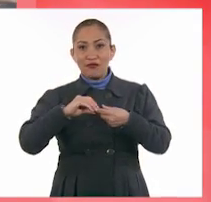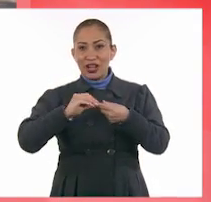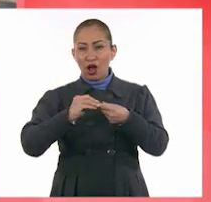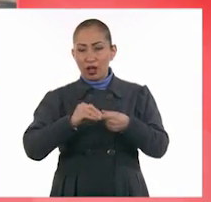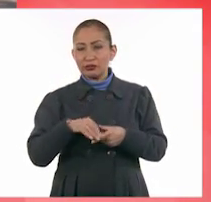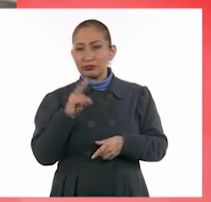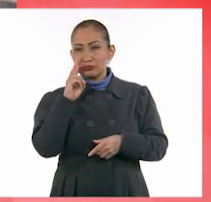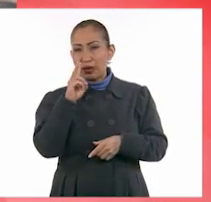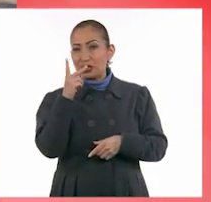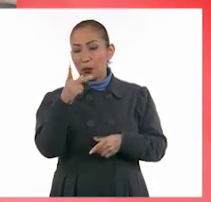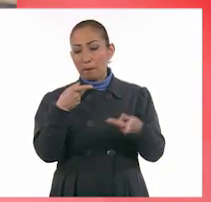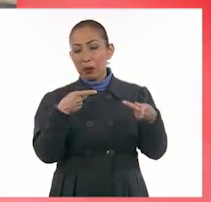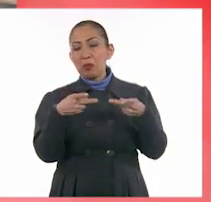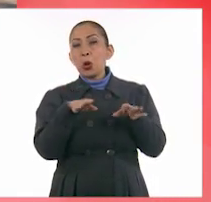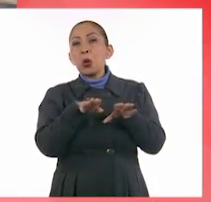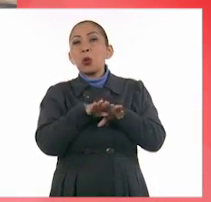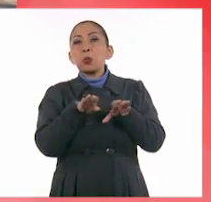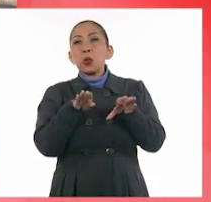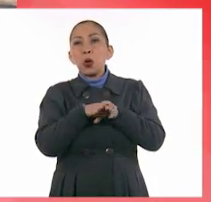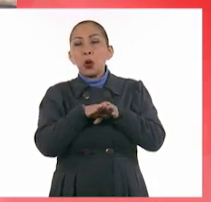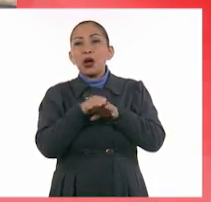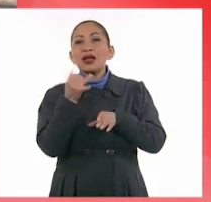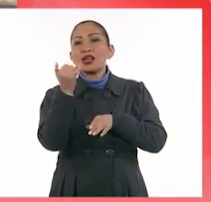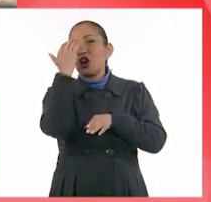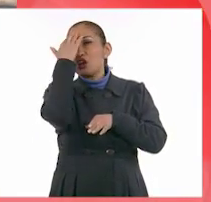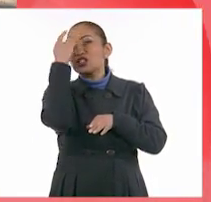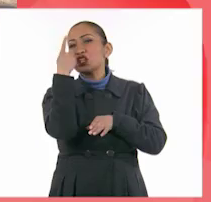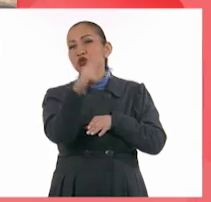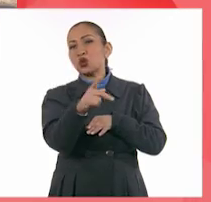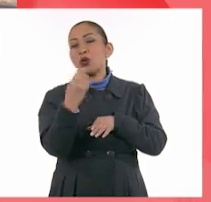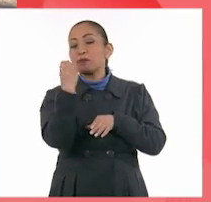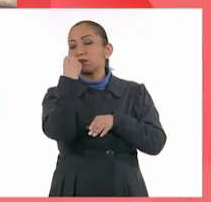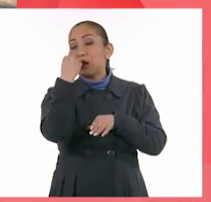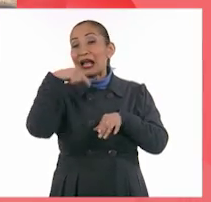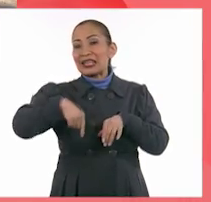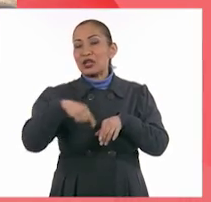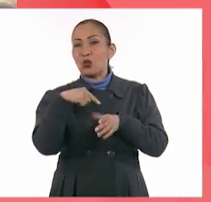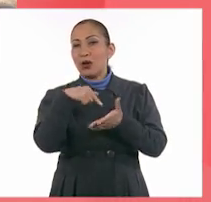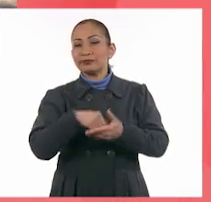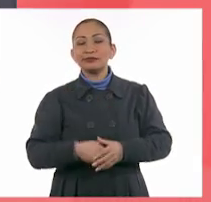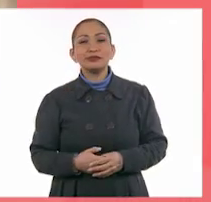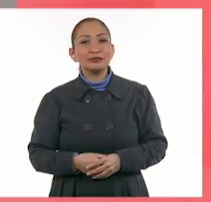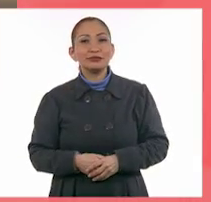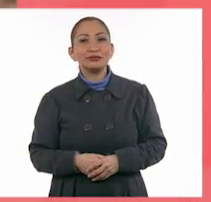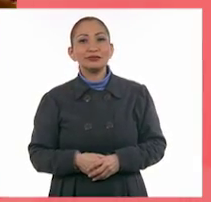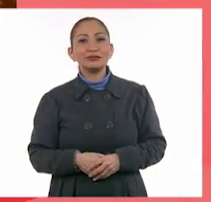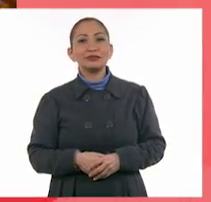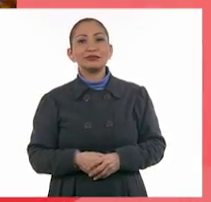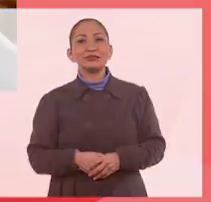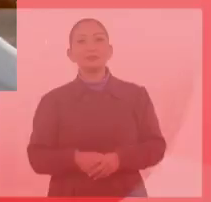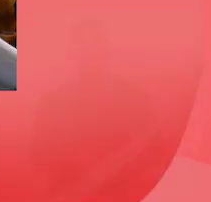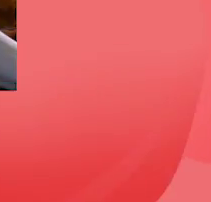Vamos a ver su preparación y a conocer sobre la gastronomía de Rosarito.